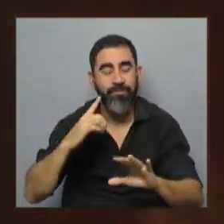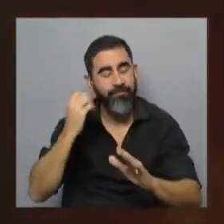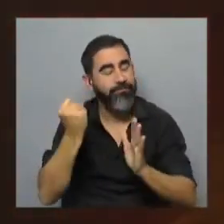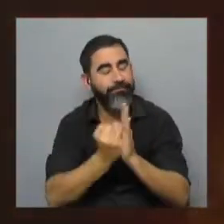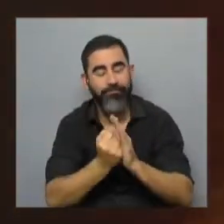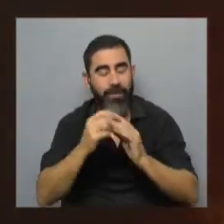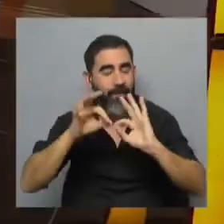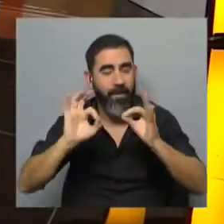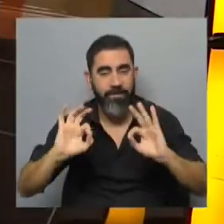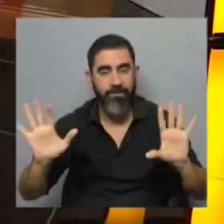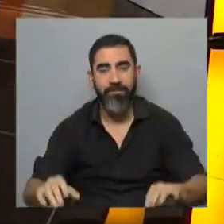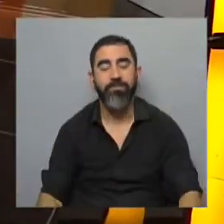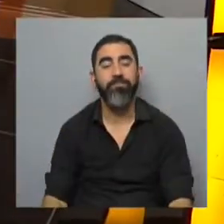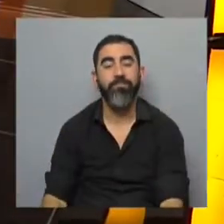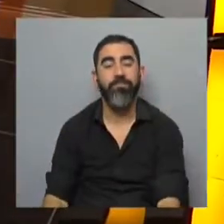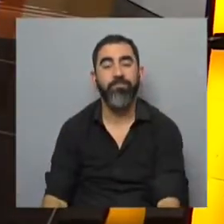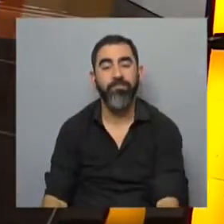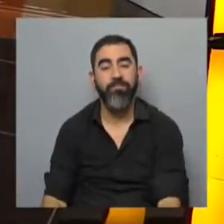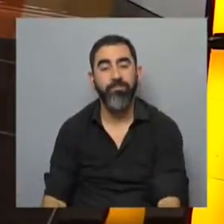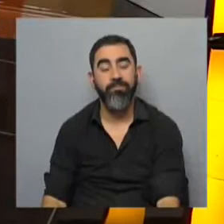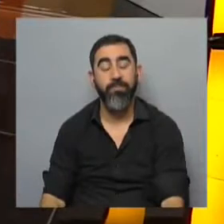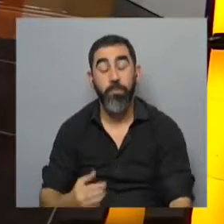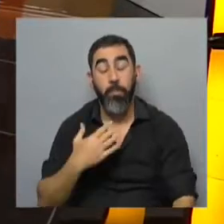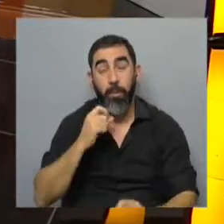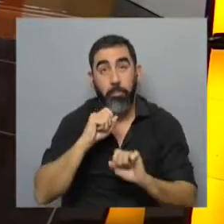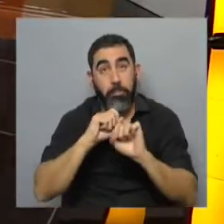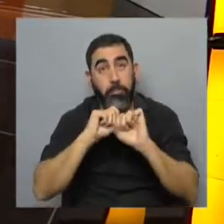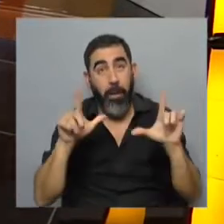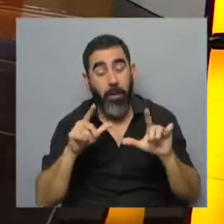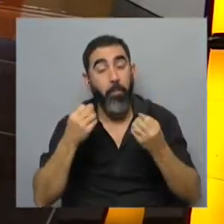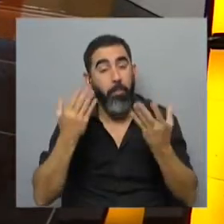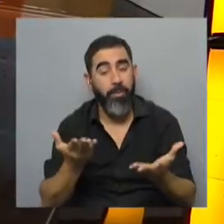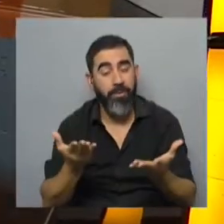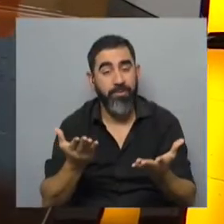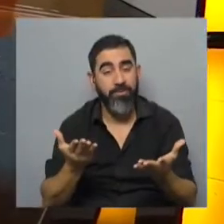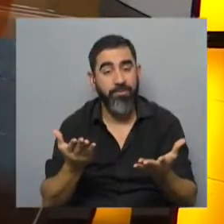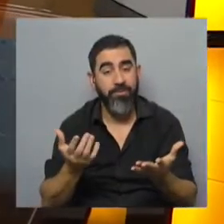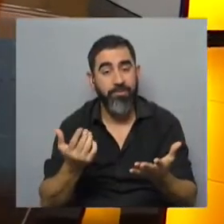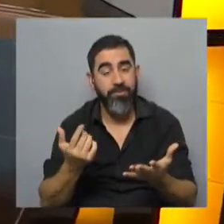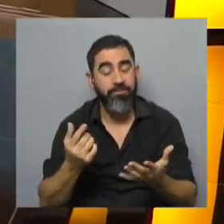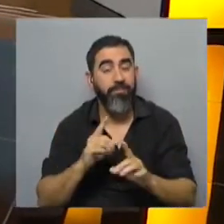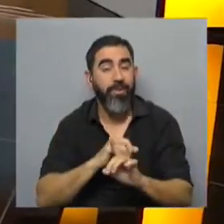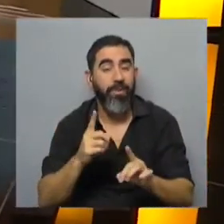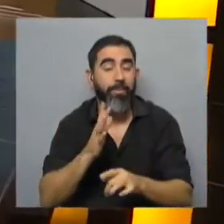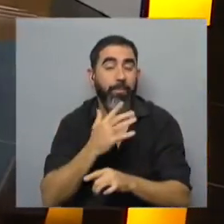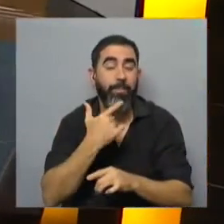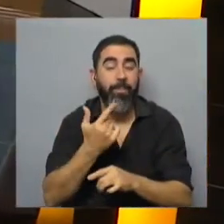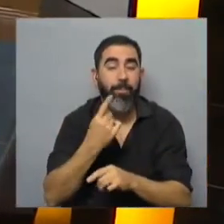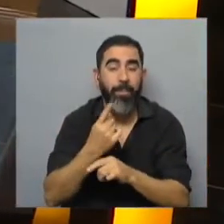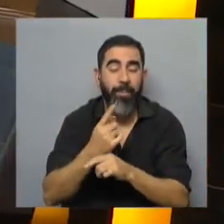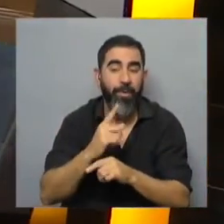me quedó esa frase. No, un poco de asombro, de repente, porque capaz que no, como no se ve a primera